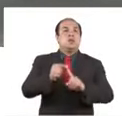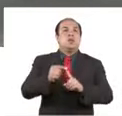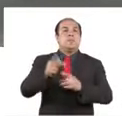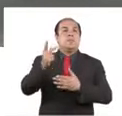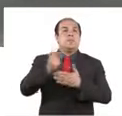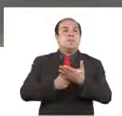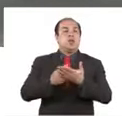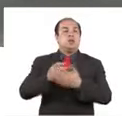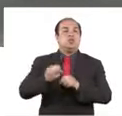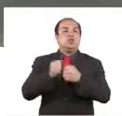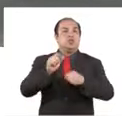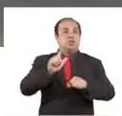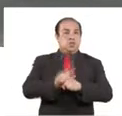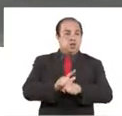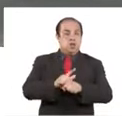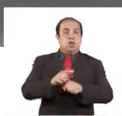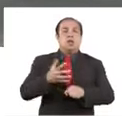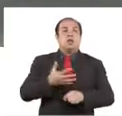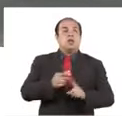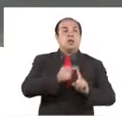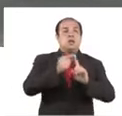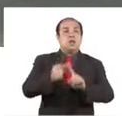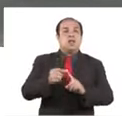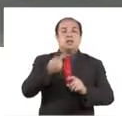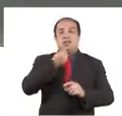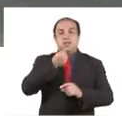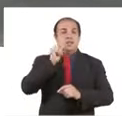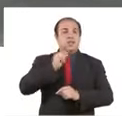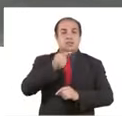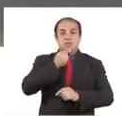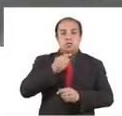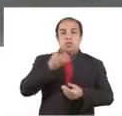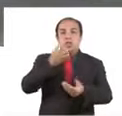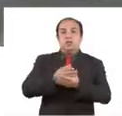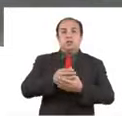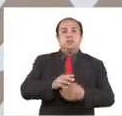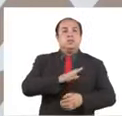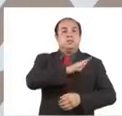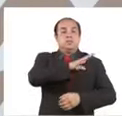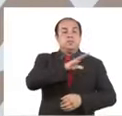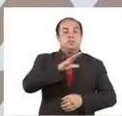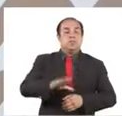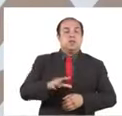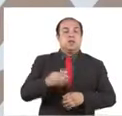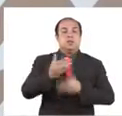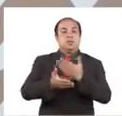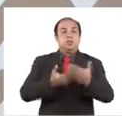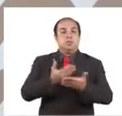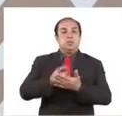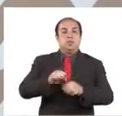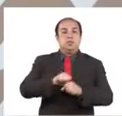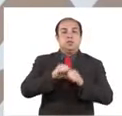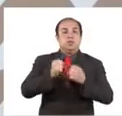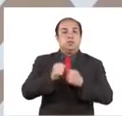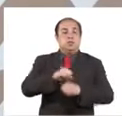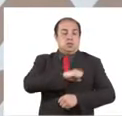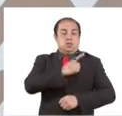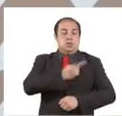los niños, el acceso universal a servicios de salud y el apoyo a las y los jóvenes para acceder a mejores